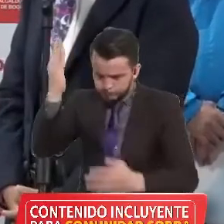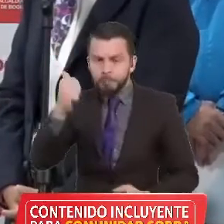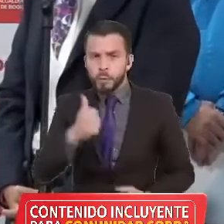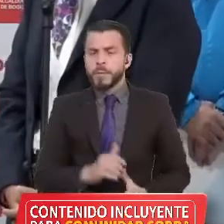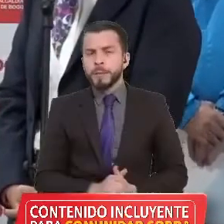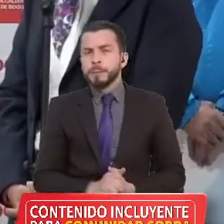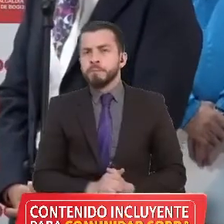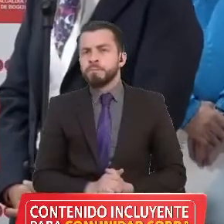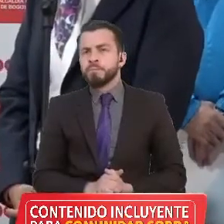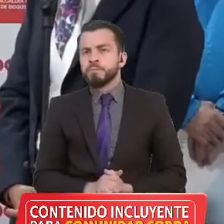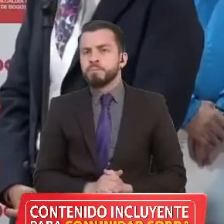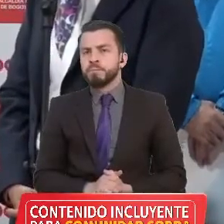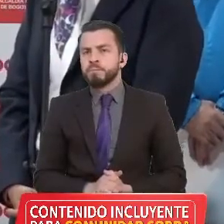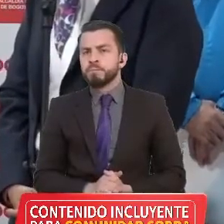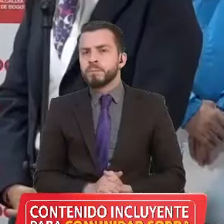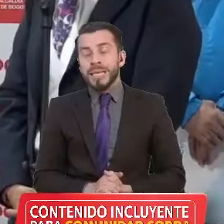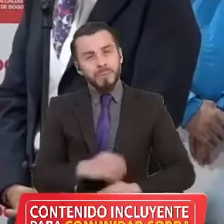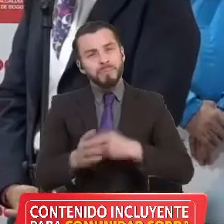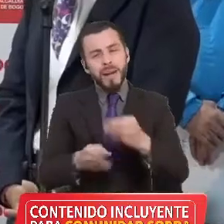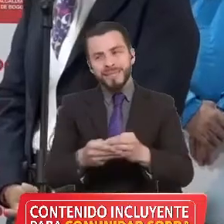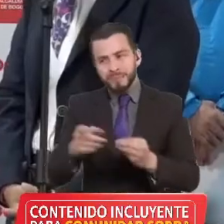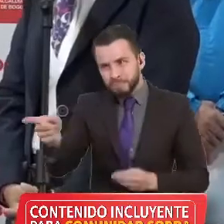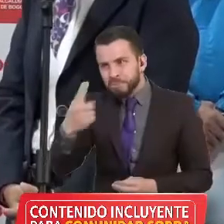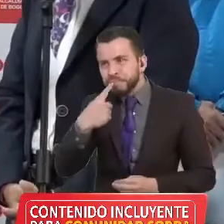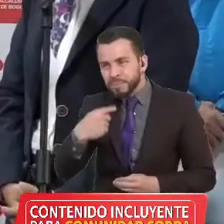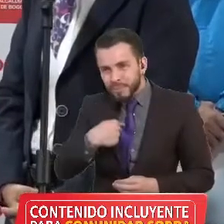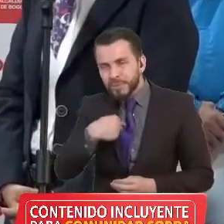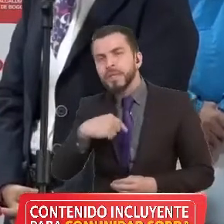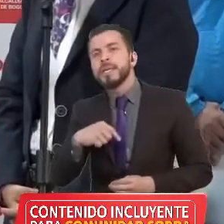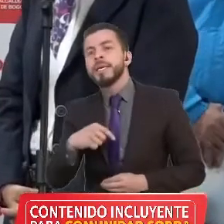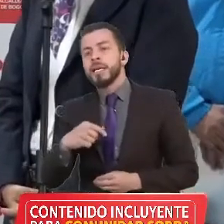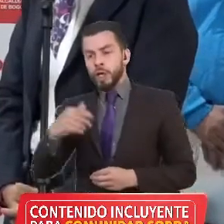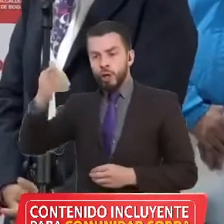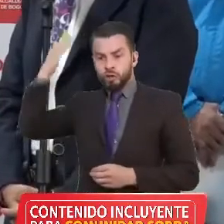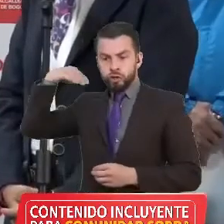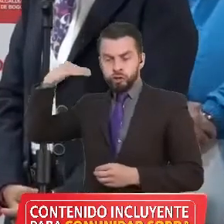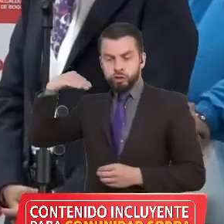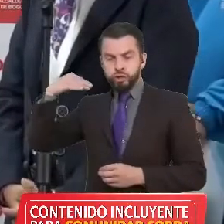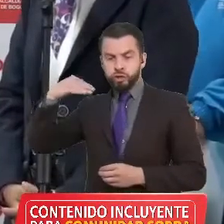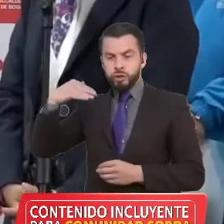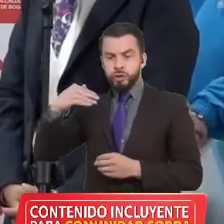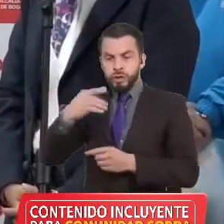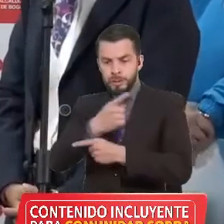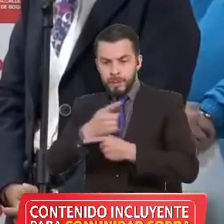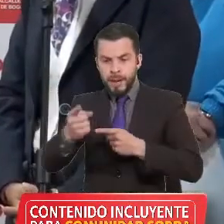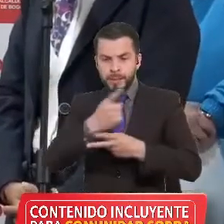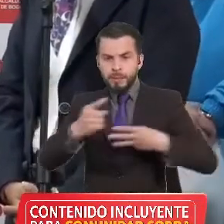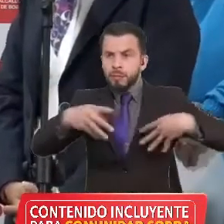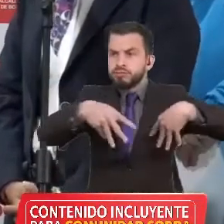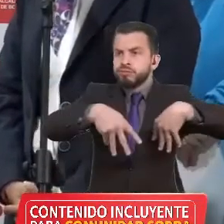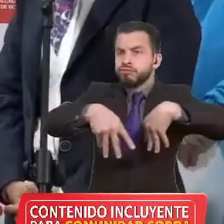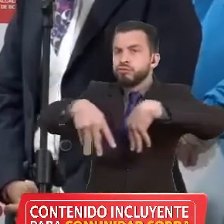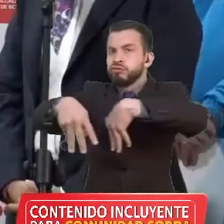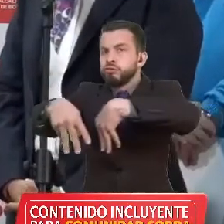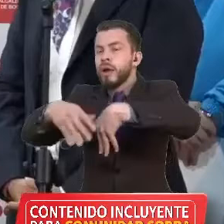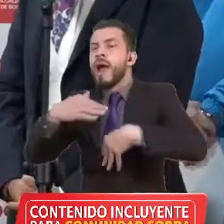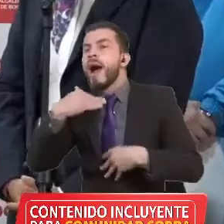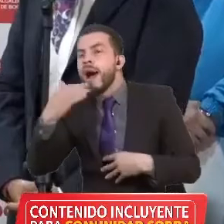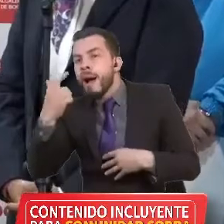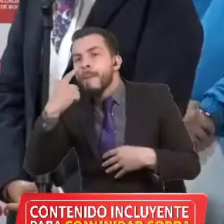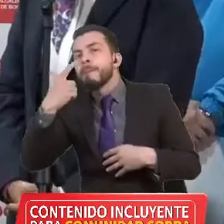de derechos humanos y en particular actualmente le estamos dando seguimiento a presuntas violaciones